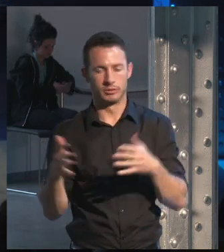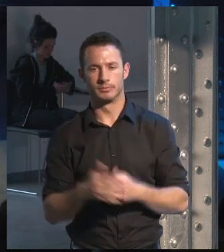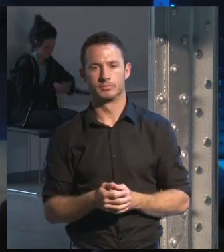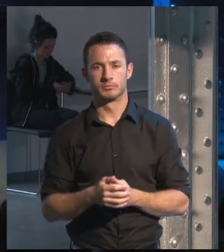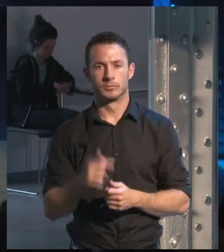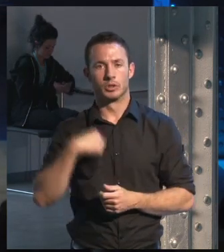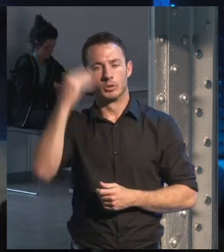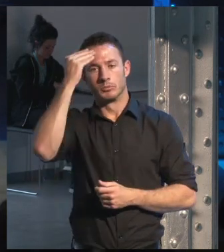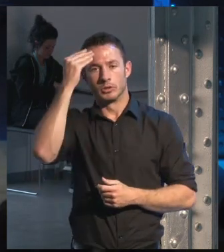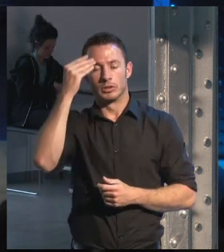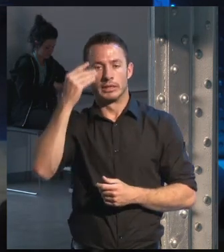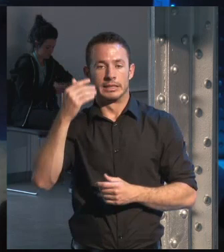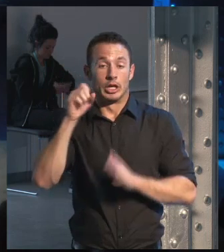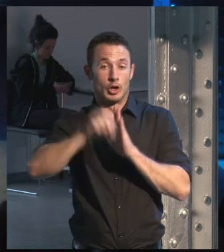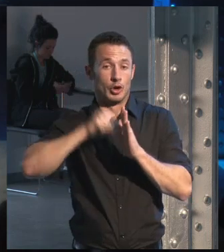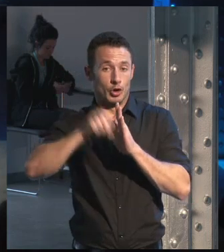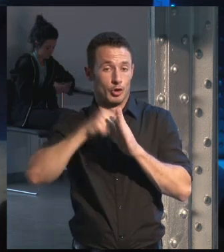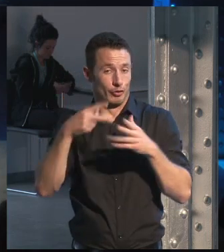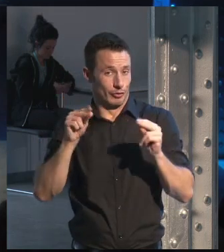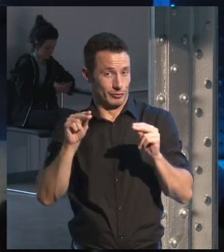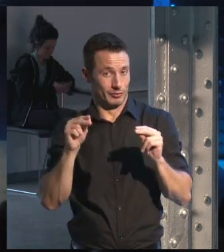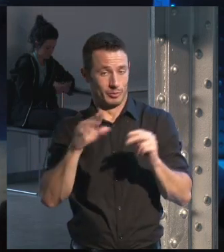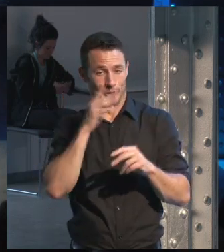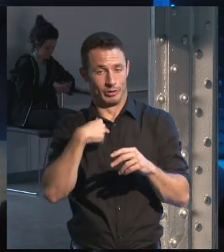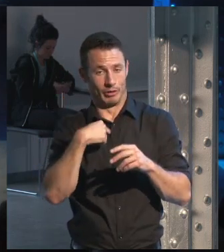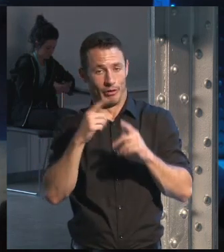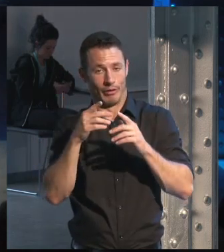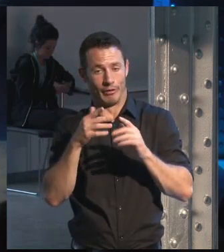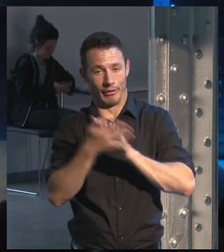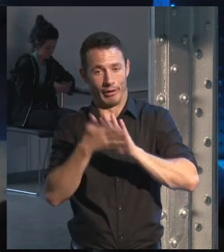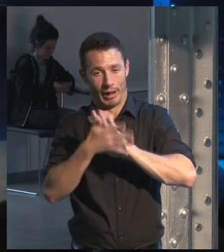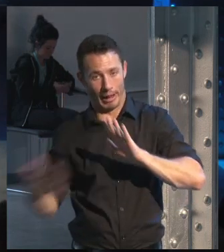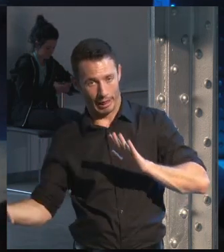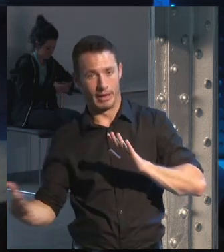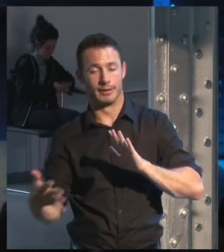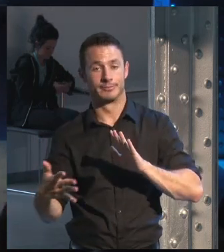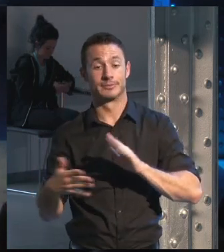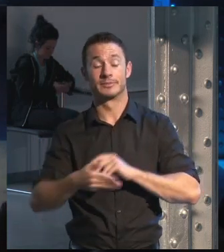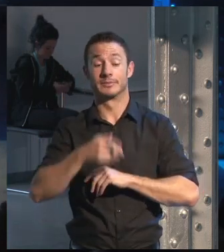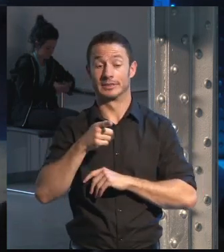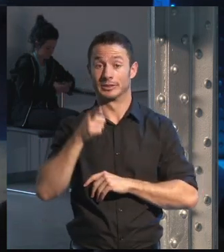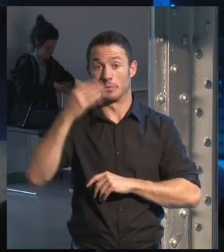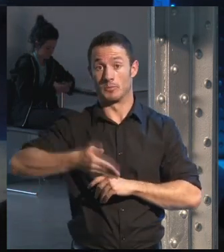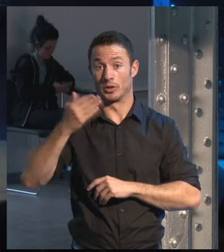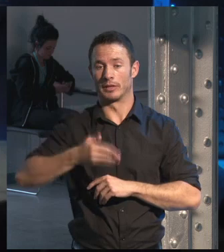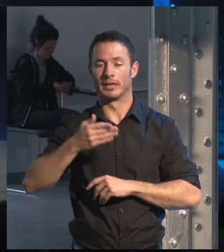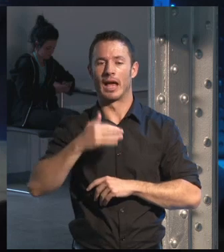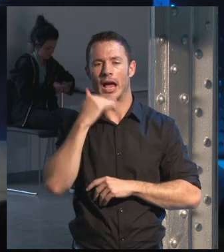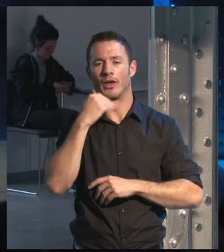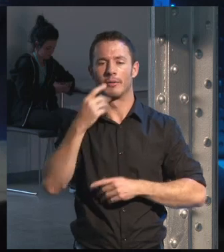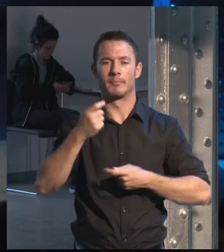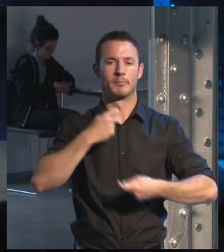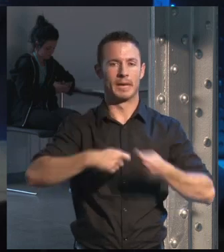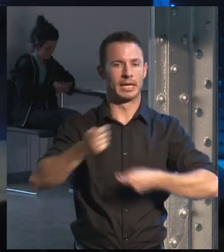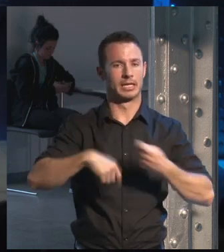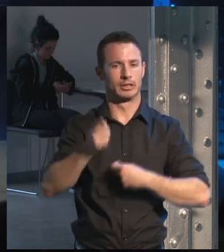Y yo creo que, no os voy a dar más el rollo, que me enrollo mucho, esto yo creo que es muy importante. Esto parece que no es una cuestión de marketing, es una